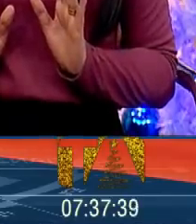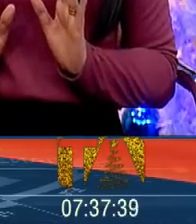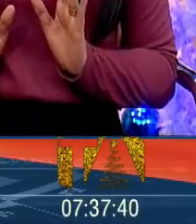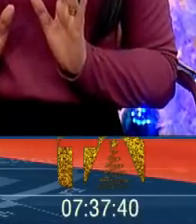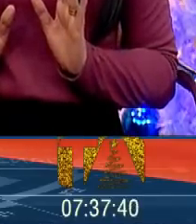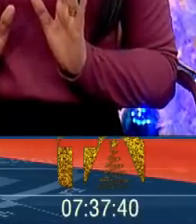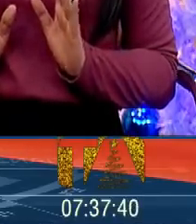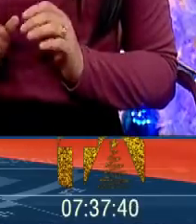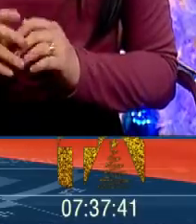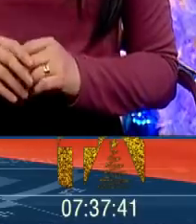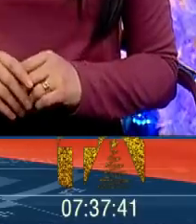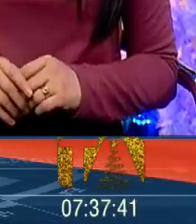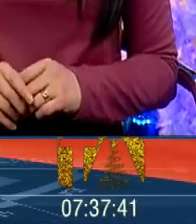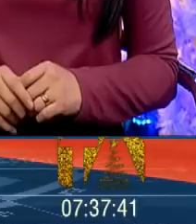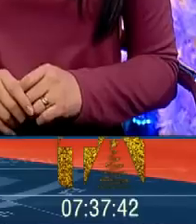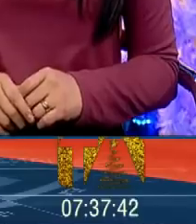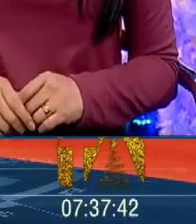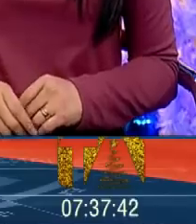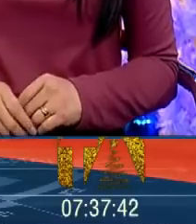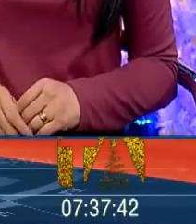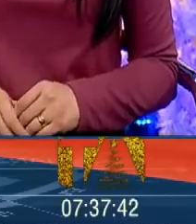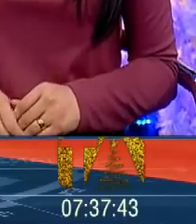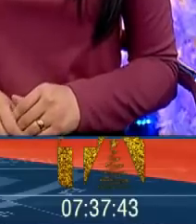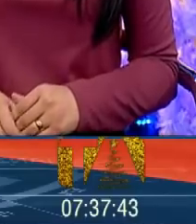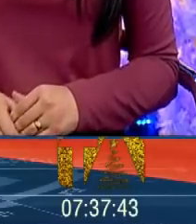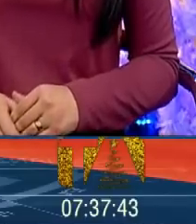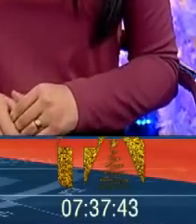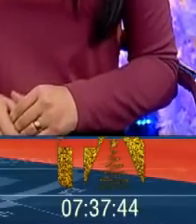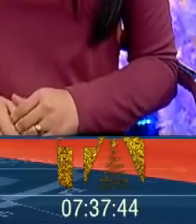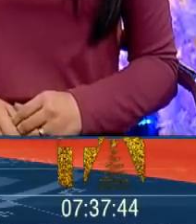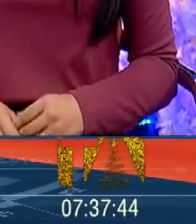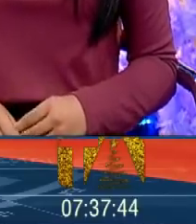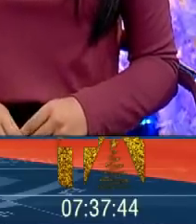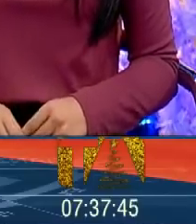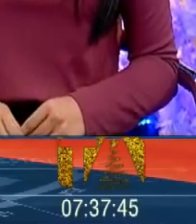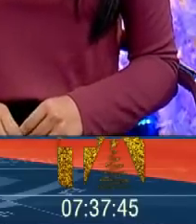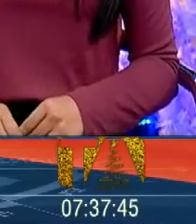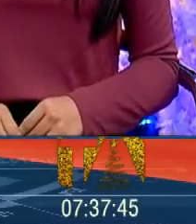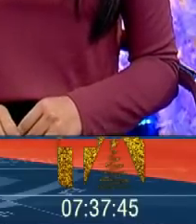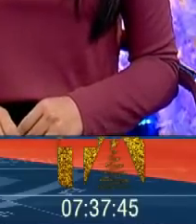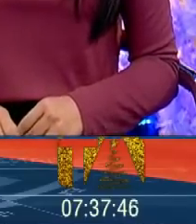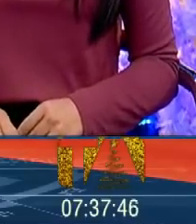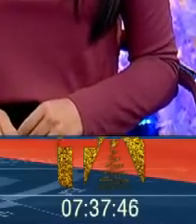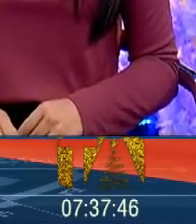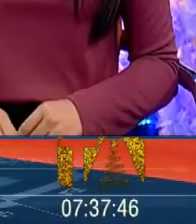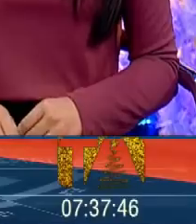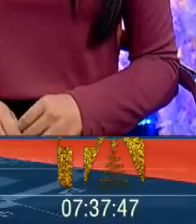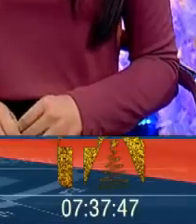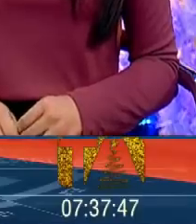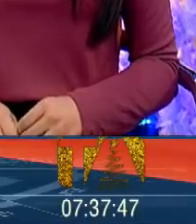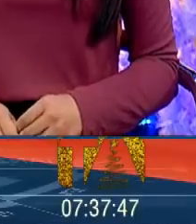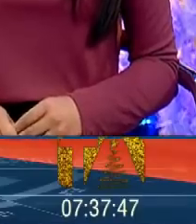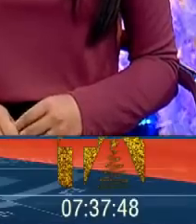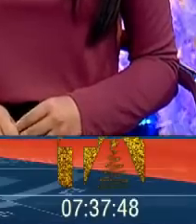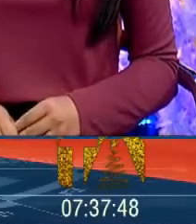lista con la camiseta para apoyar al Barcelona. Listísima, pero desde mi casa, yo solita, sin invitar a los vecinos para evitar contagios. Y